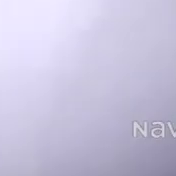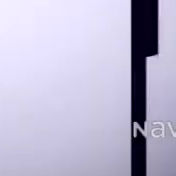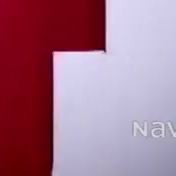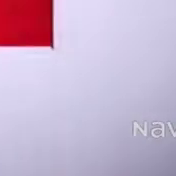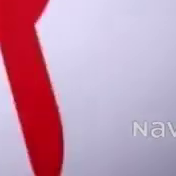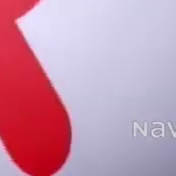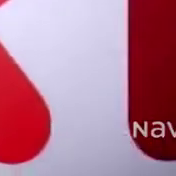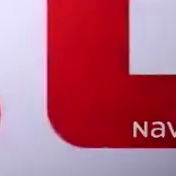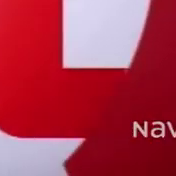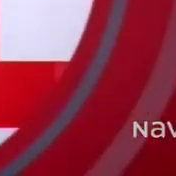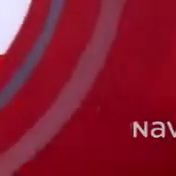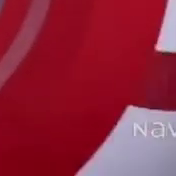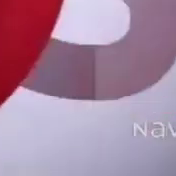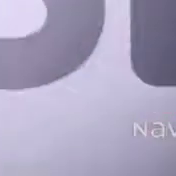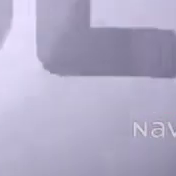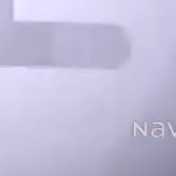Music